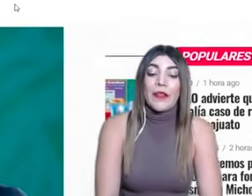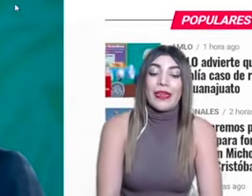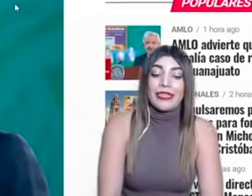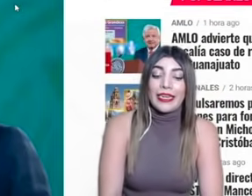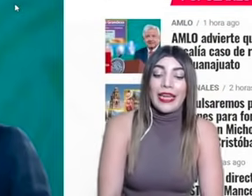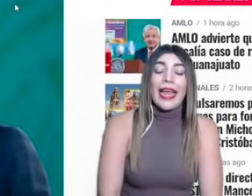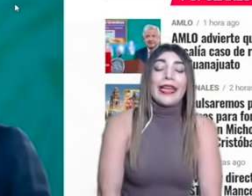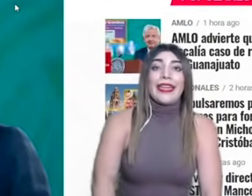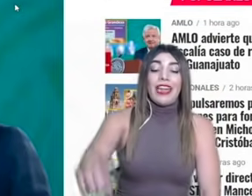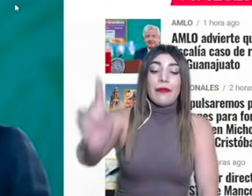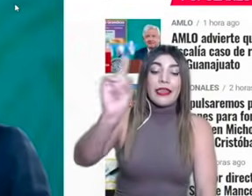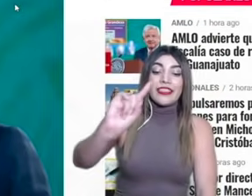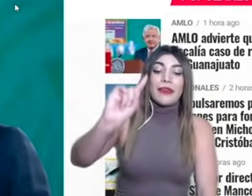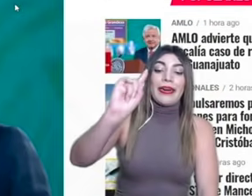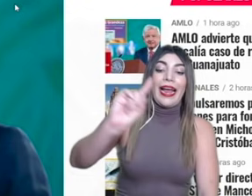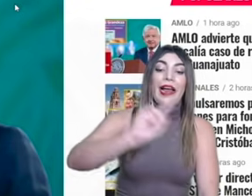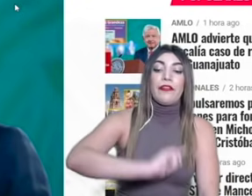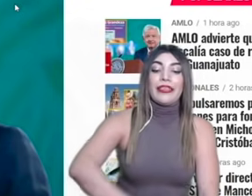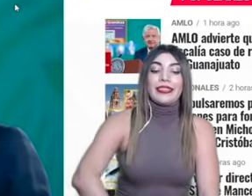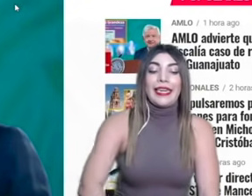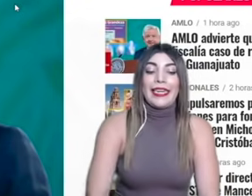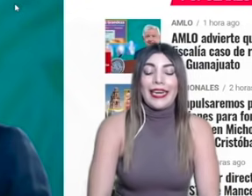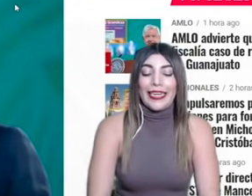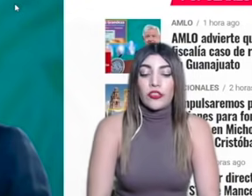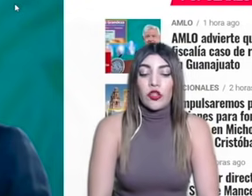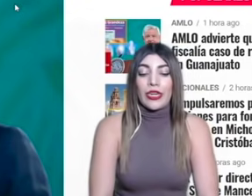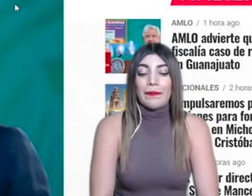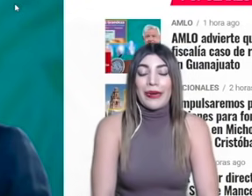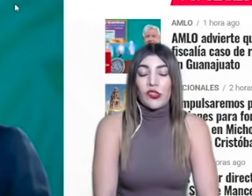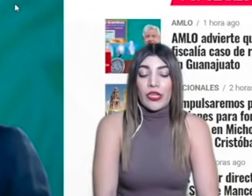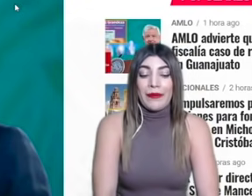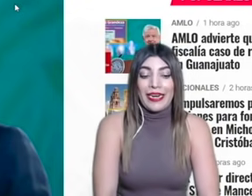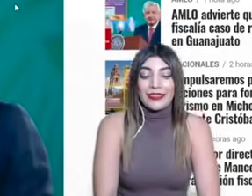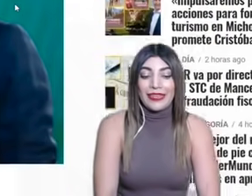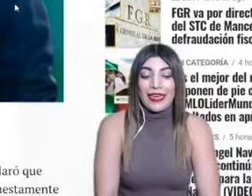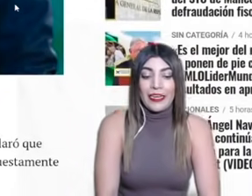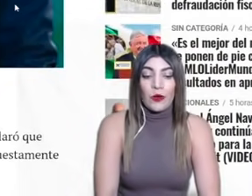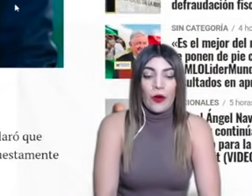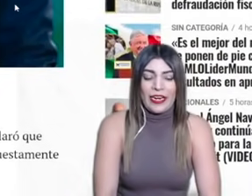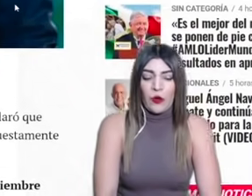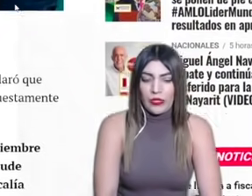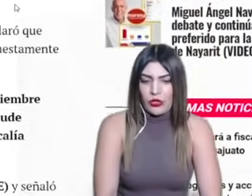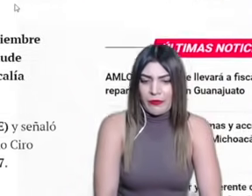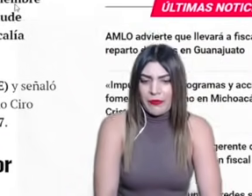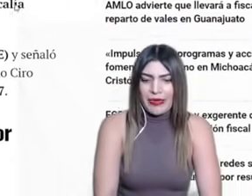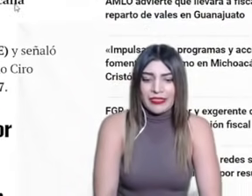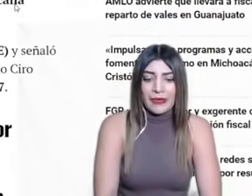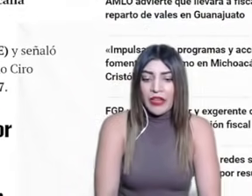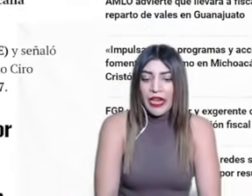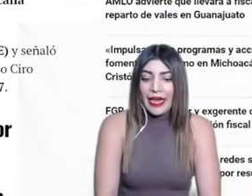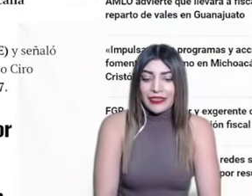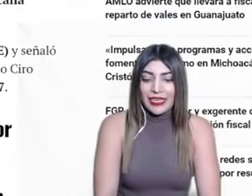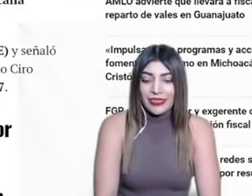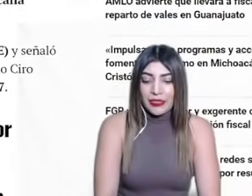acaba de advertir que también llevará a fiscalía el caso de reparto de vales en Guanajuato. Y a mí me